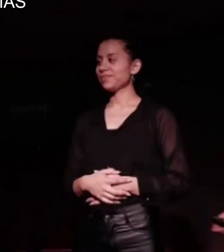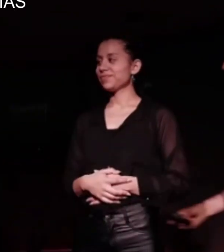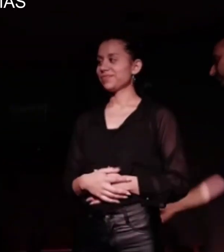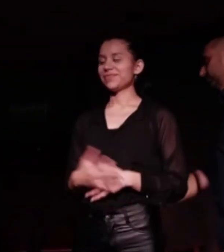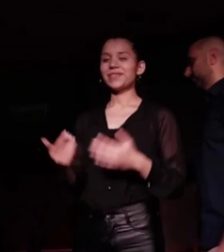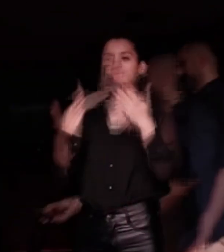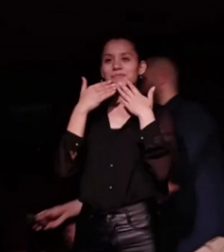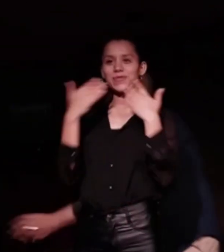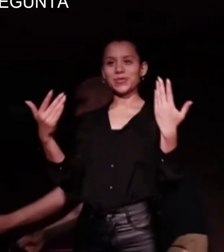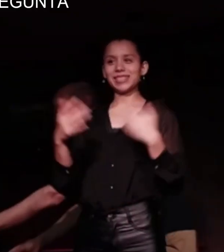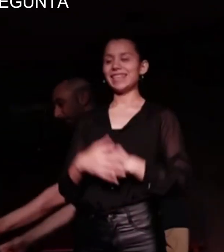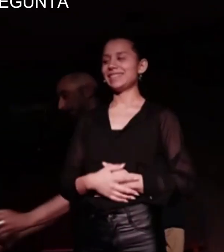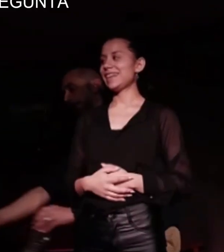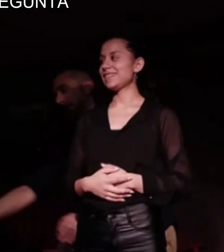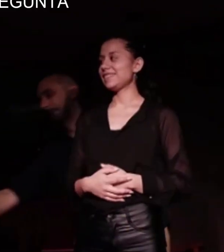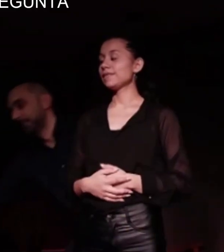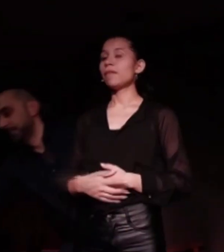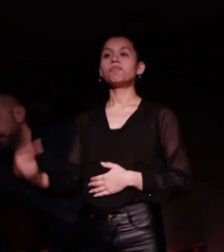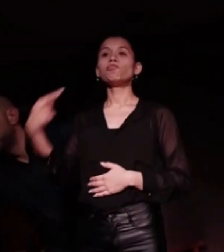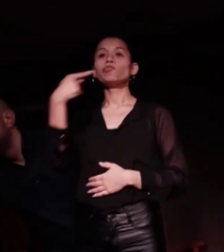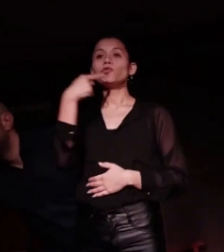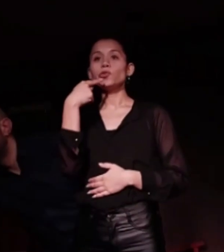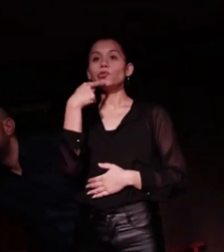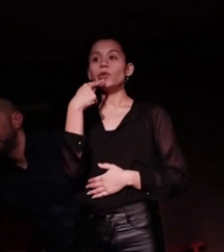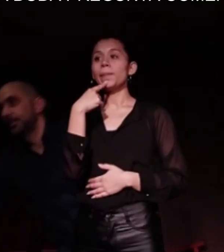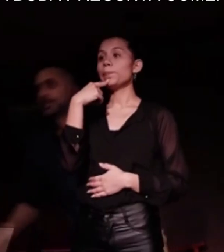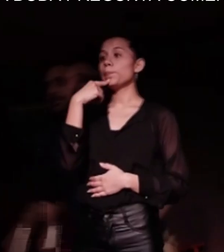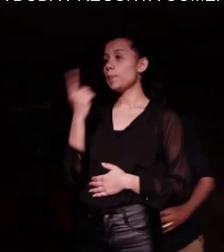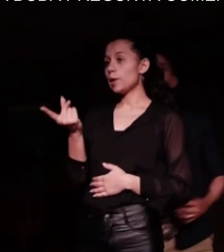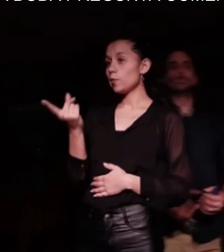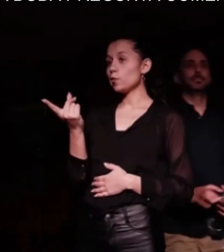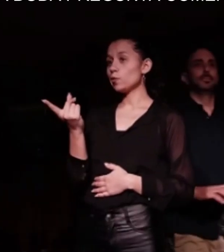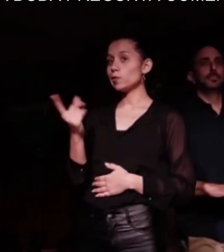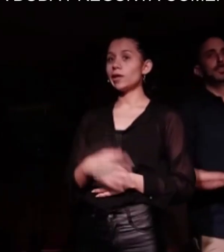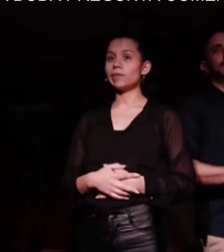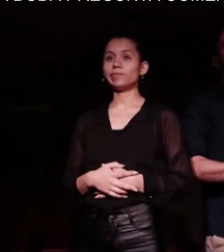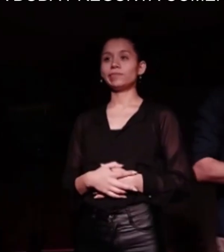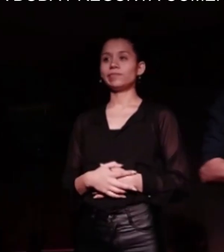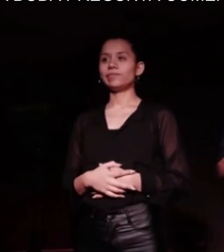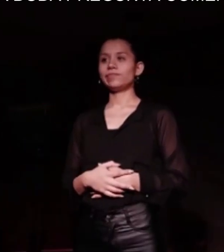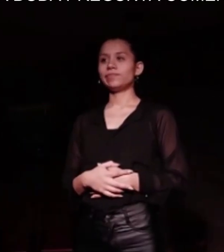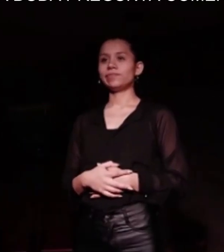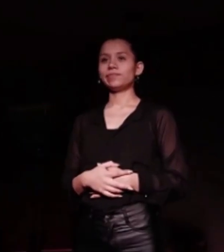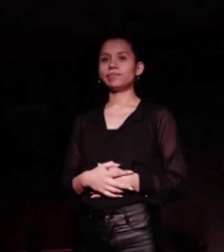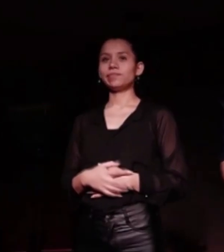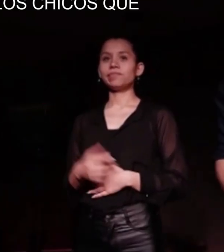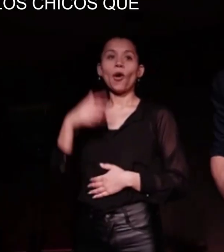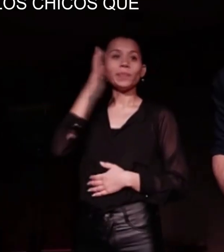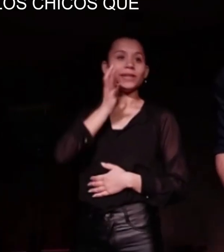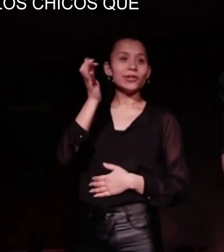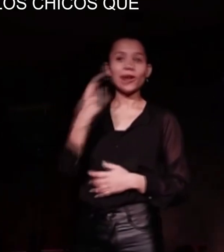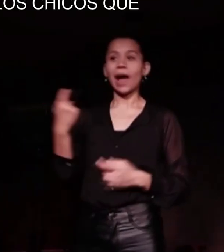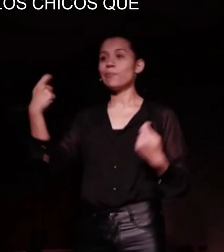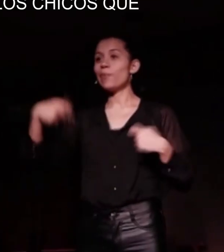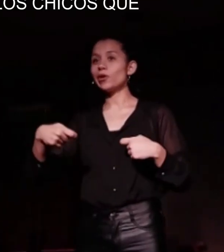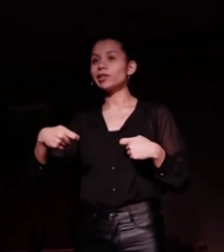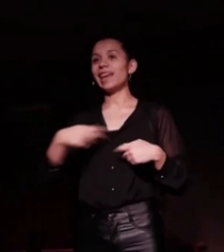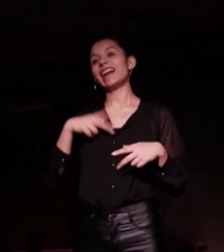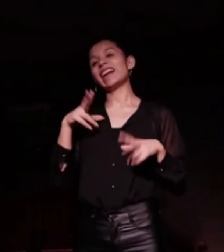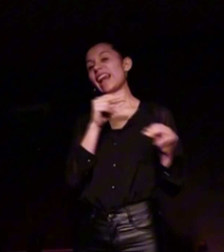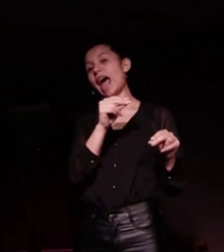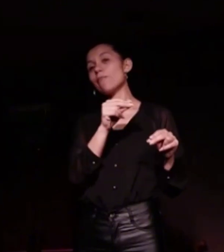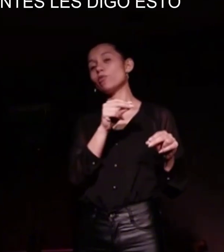Muchas gracias. ¿Alguna pregunta? ¿Tienen alguna duda, pregunta, comentario, opinión? Así le digo a los chicos